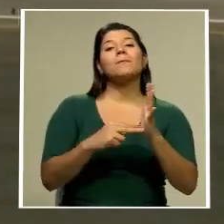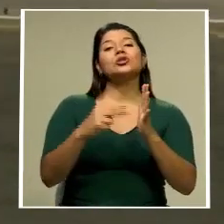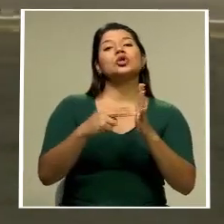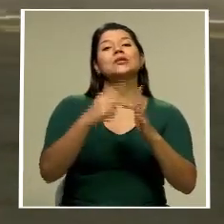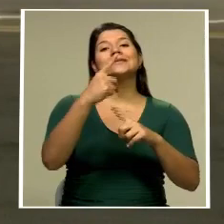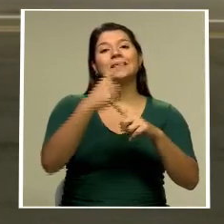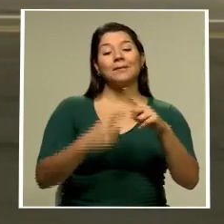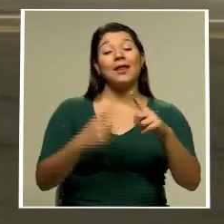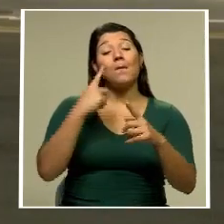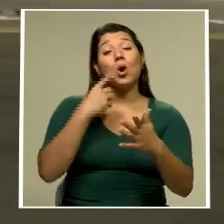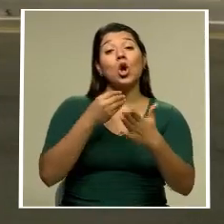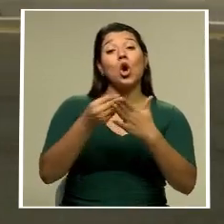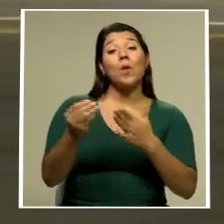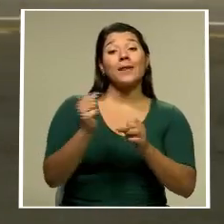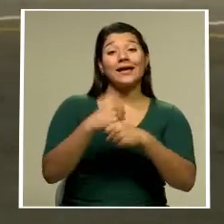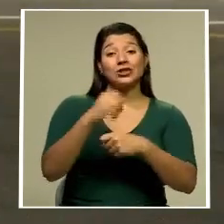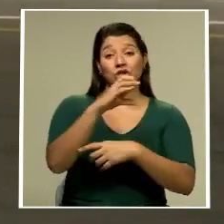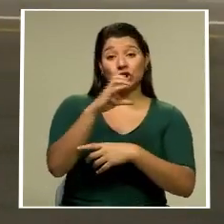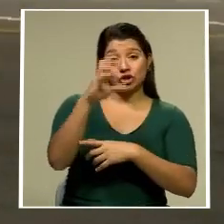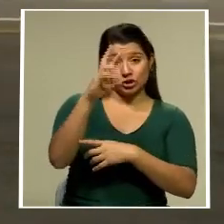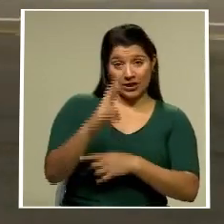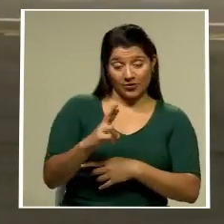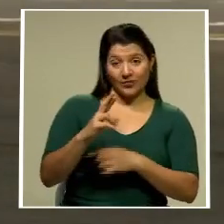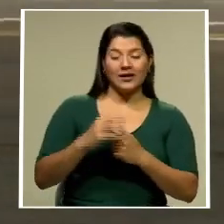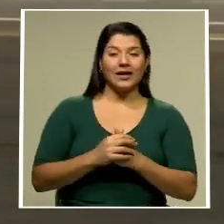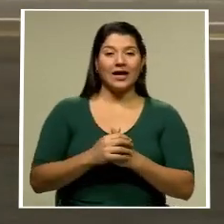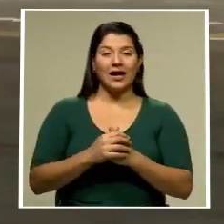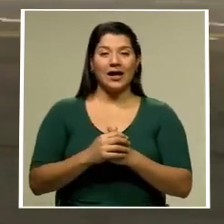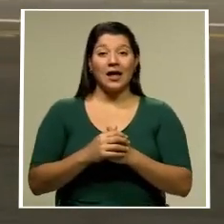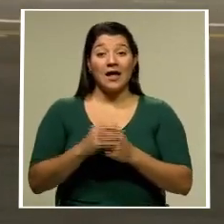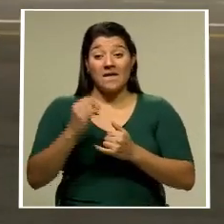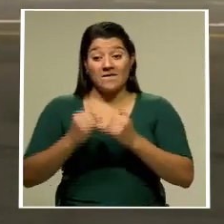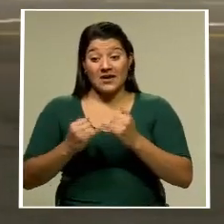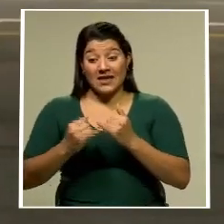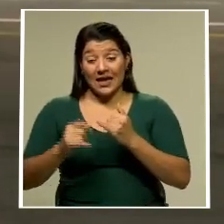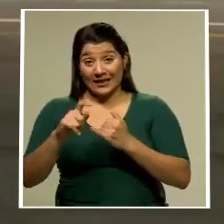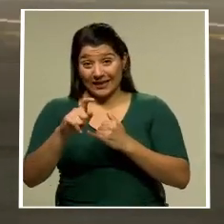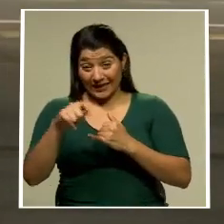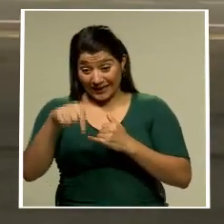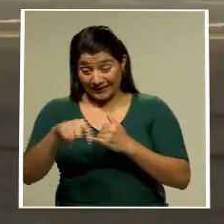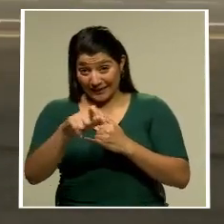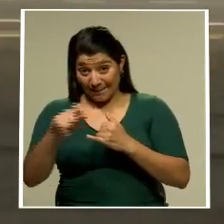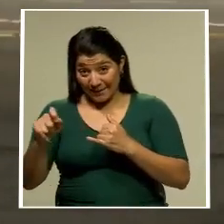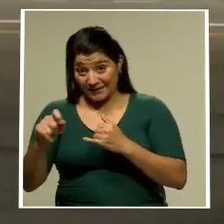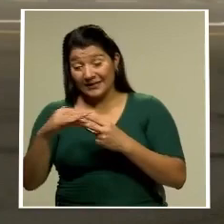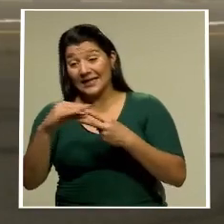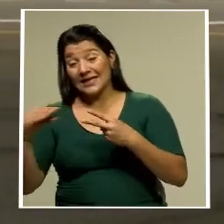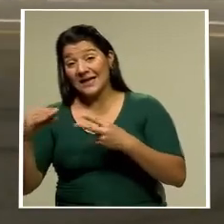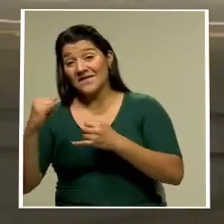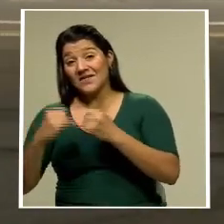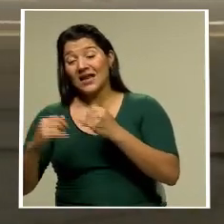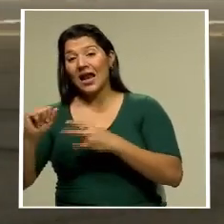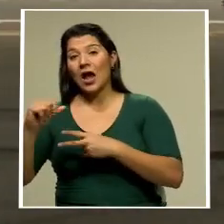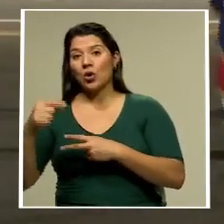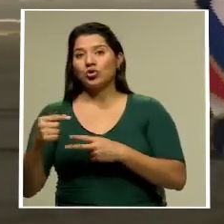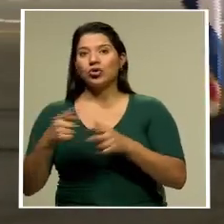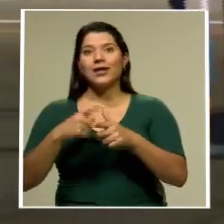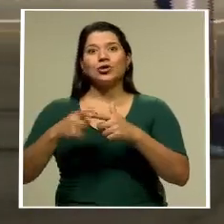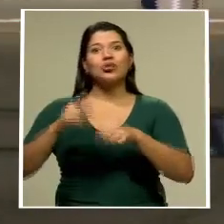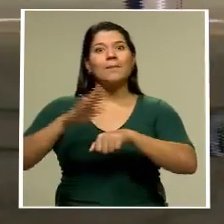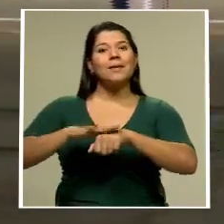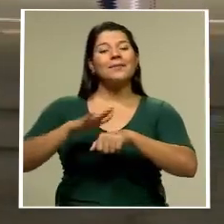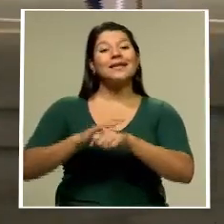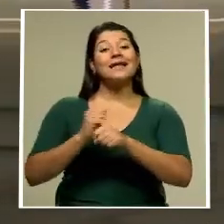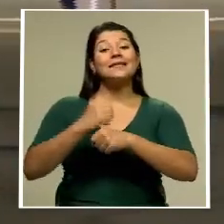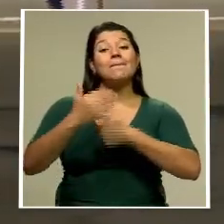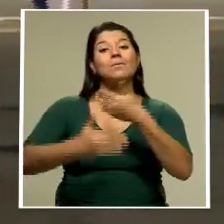compra entre finales de este mes y también en el mes de agosto, lo que evidentemente agilizaría la campaña de